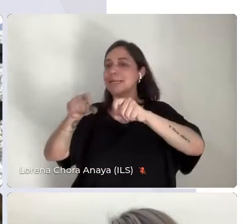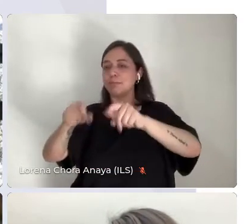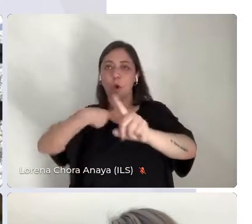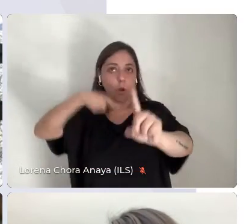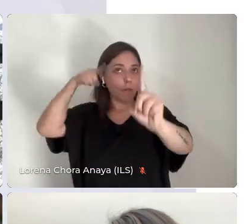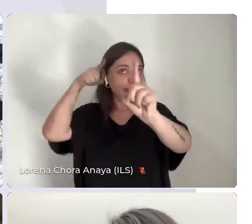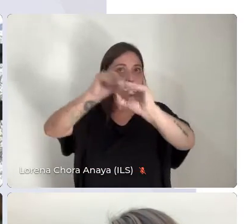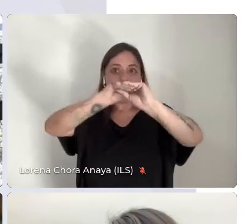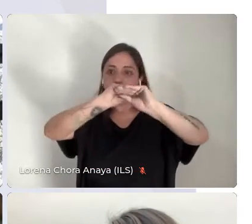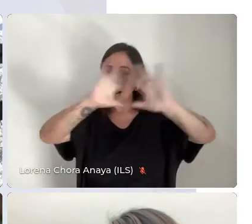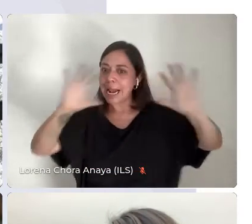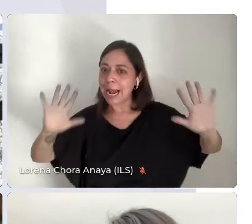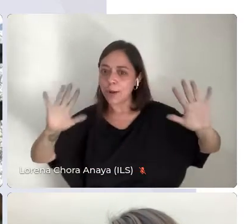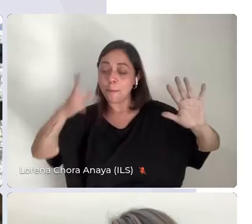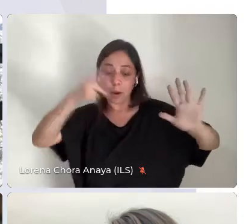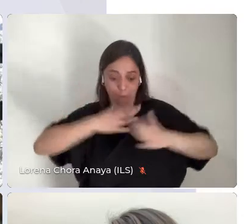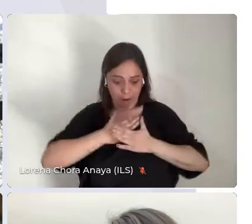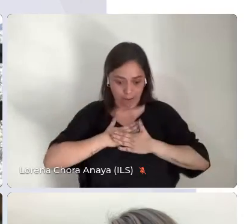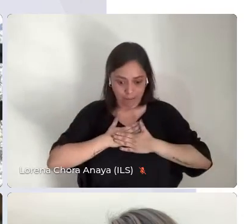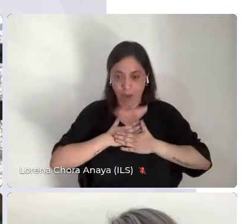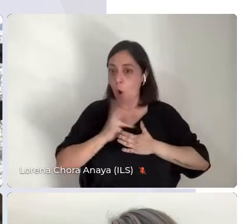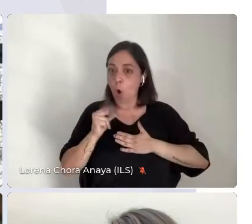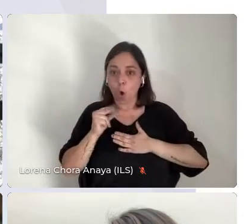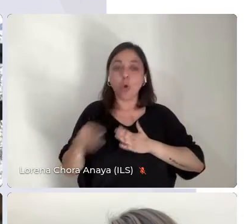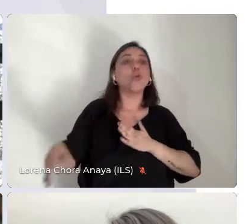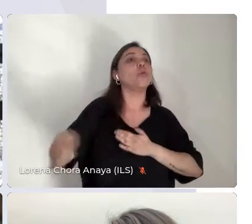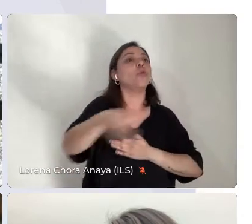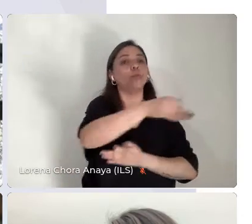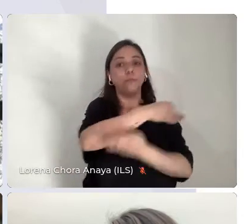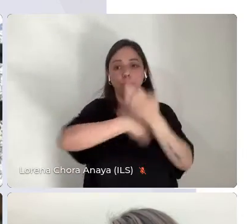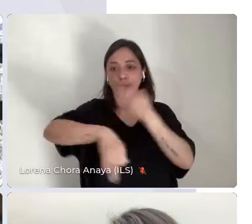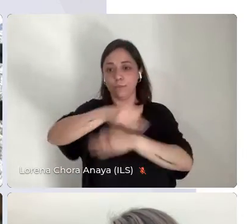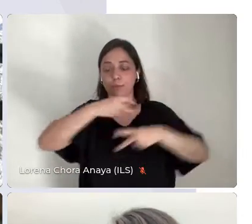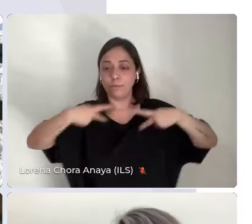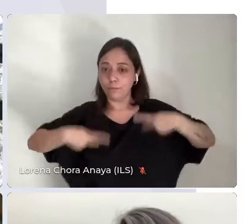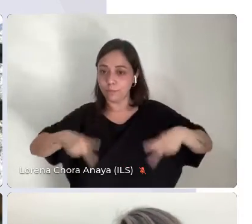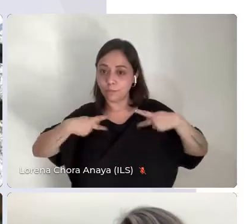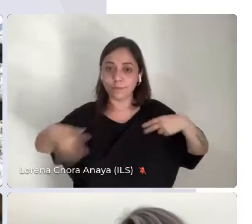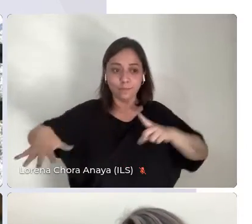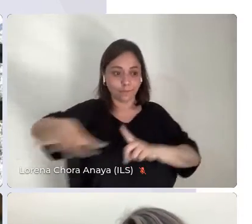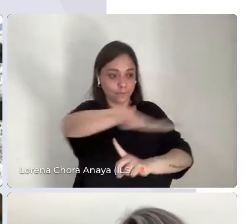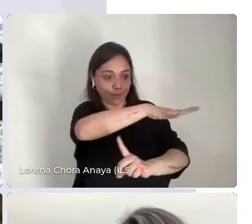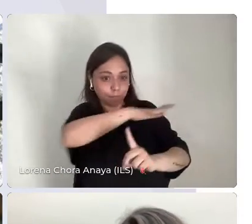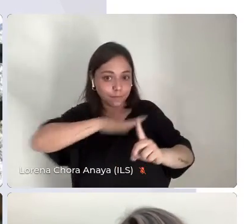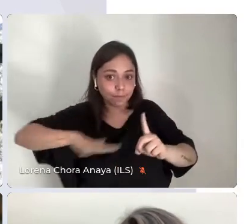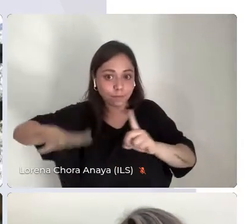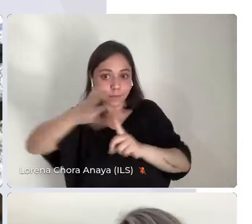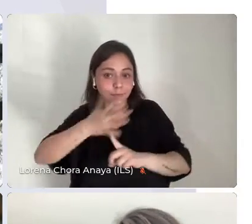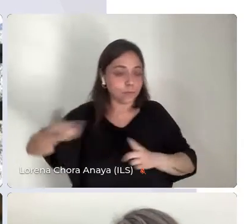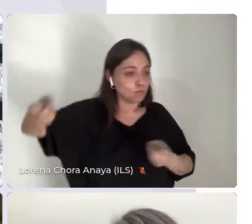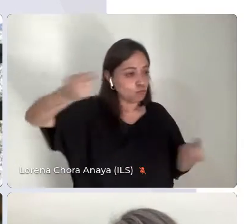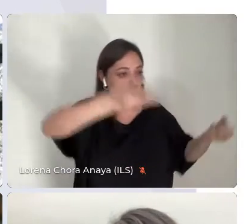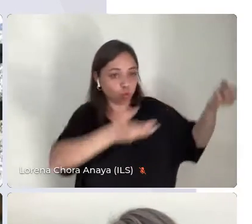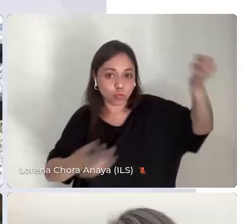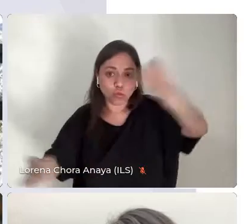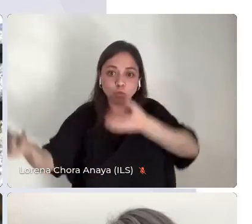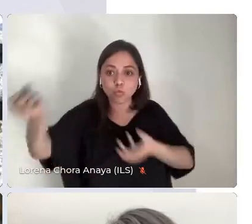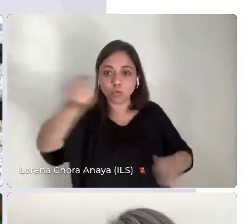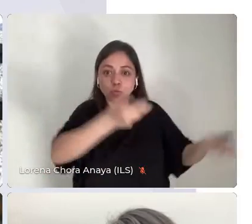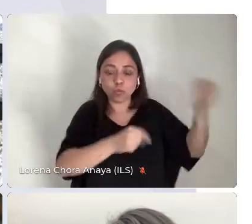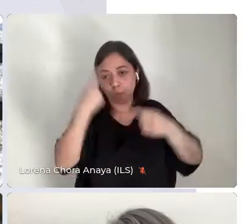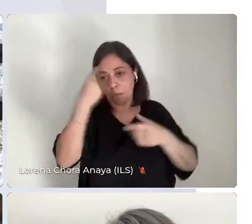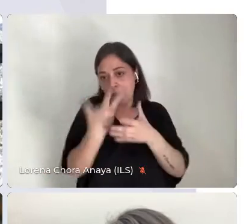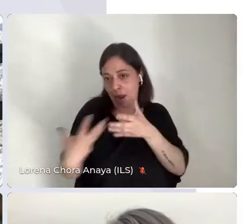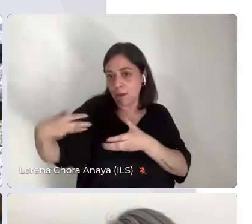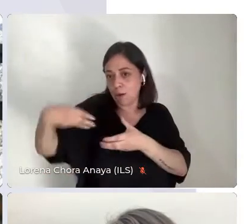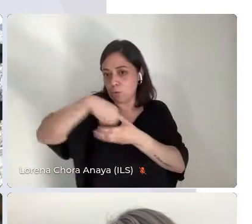no solamente para ti, sino para todos los involucrados, para todo el ecosistema que está colaborando en pro de la inclusión de las